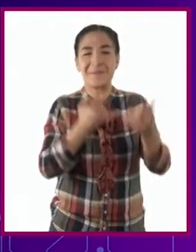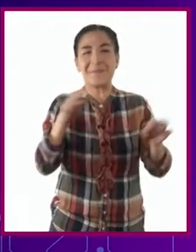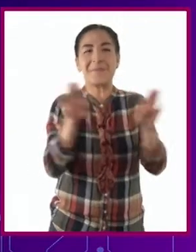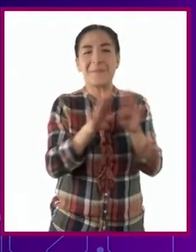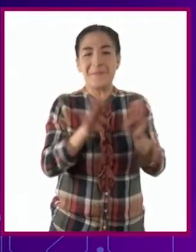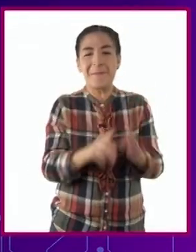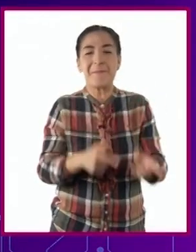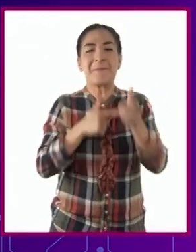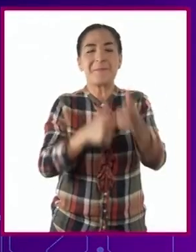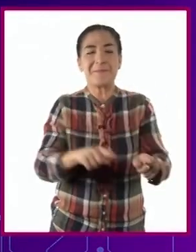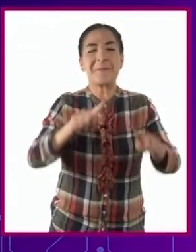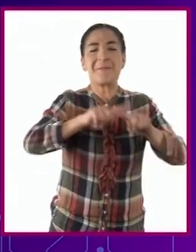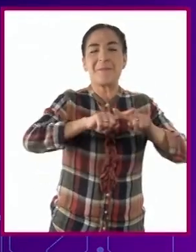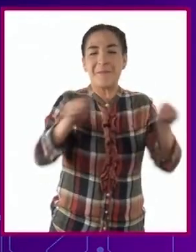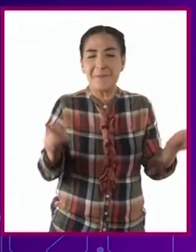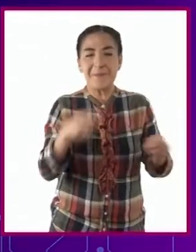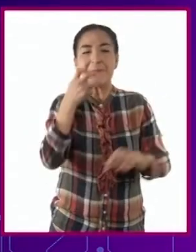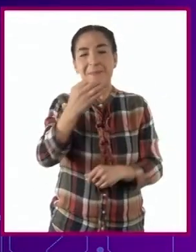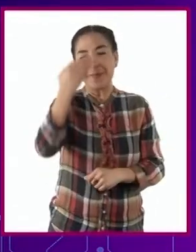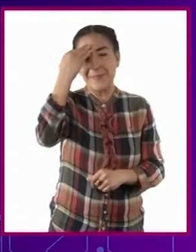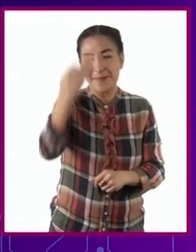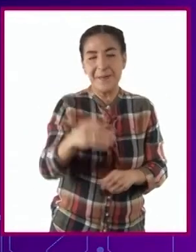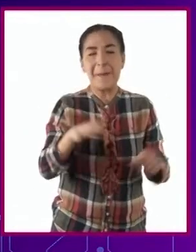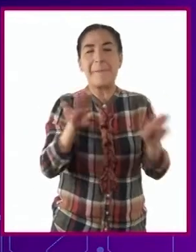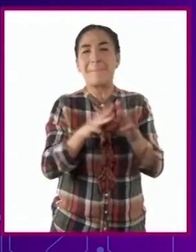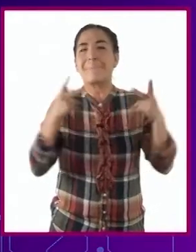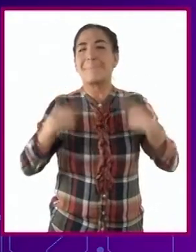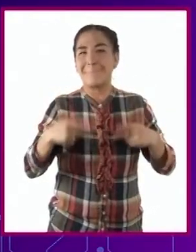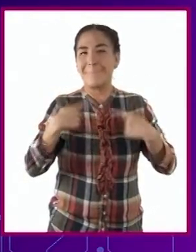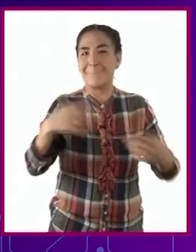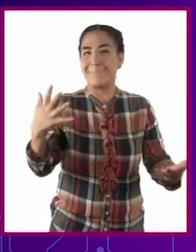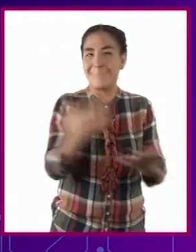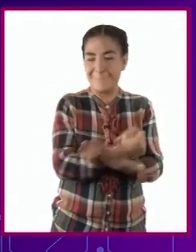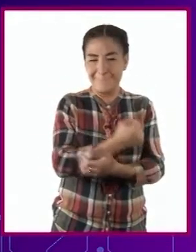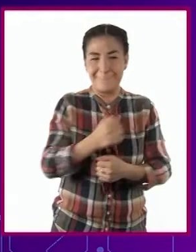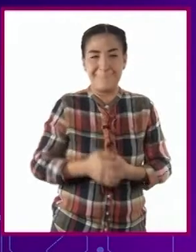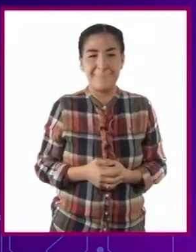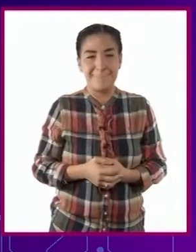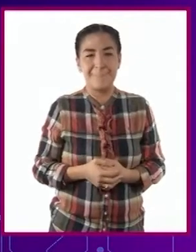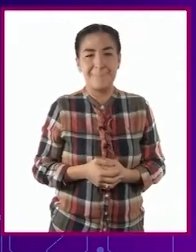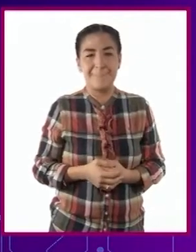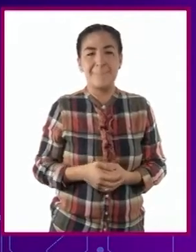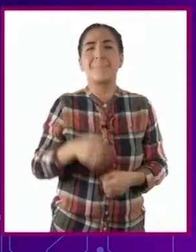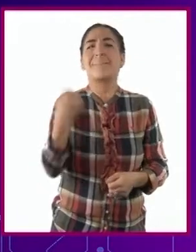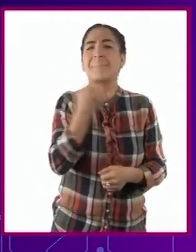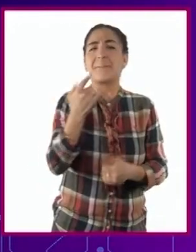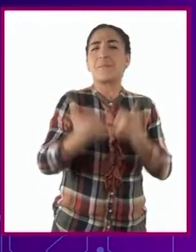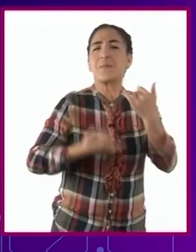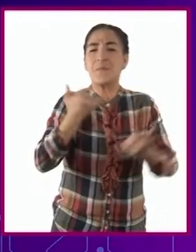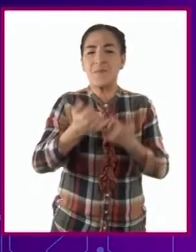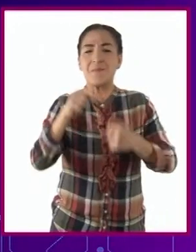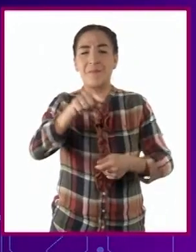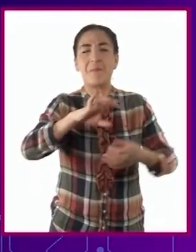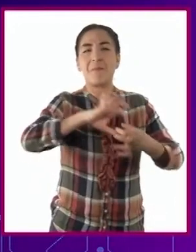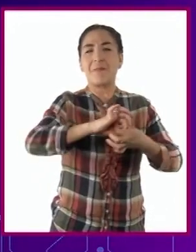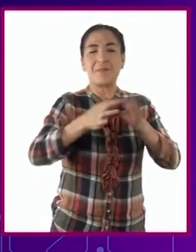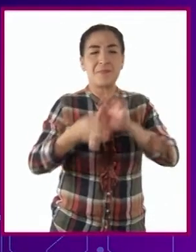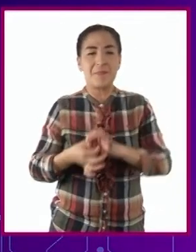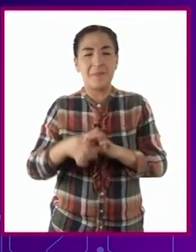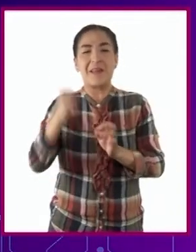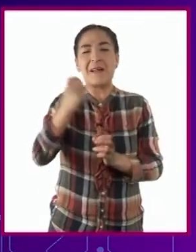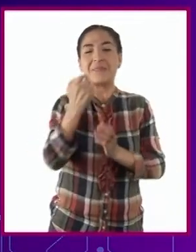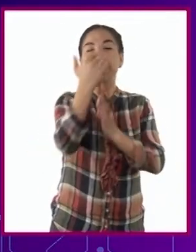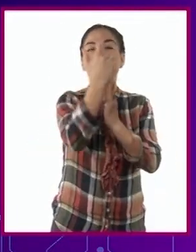mayor diferencia entre los tiempos de los ganadores? ¿Entre qué Juegos Olímpicos se dio la